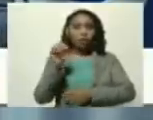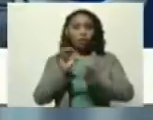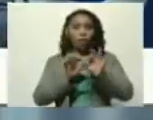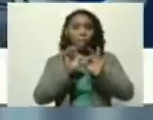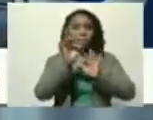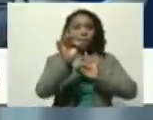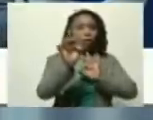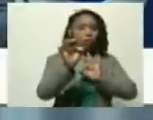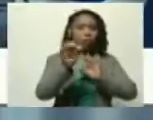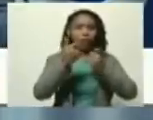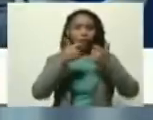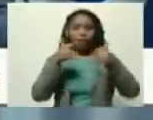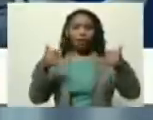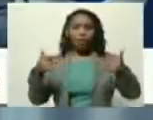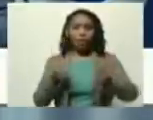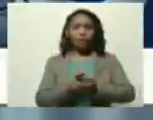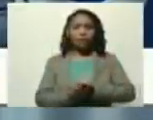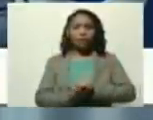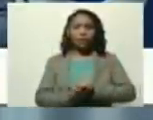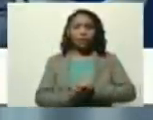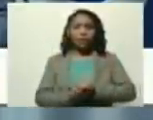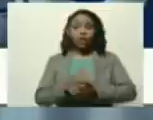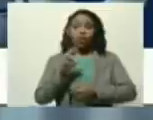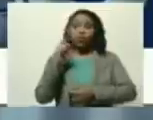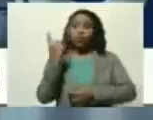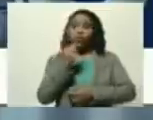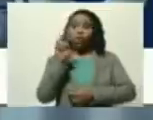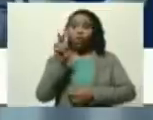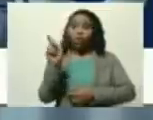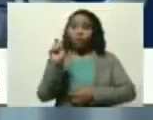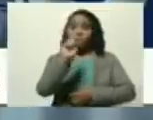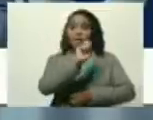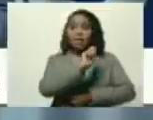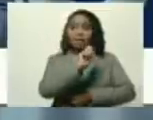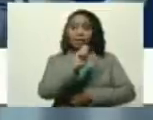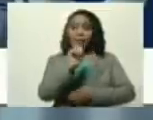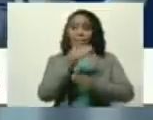Casi nada. Estamos hablando solo de 2 meses y medio de este año.